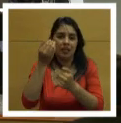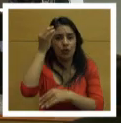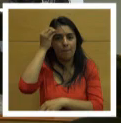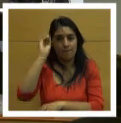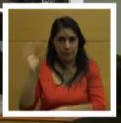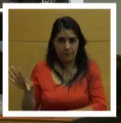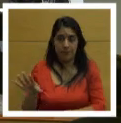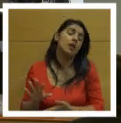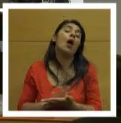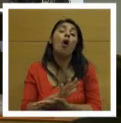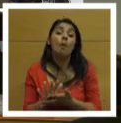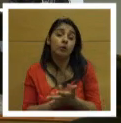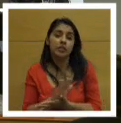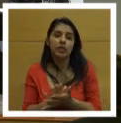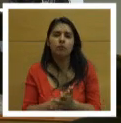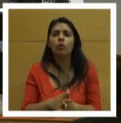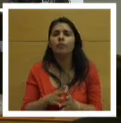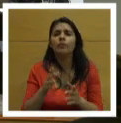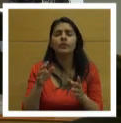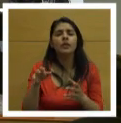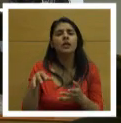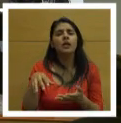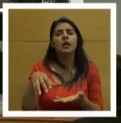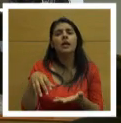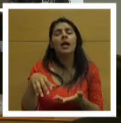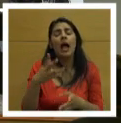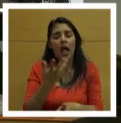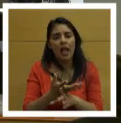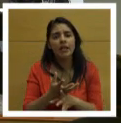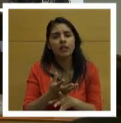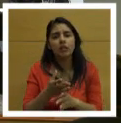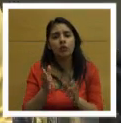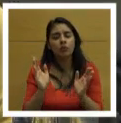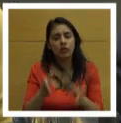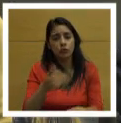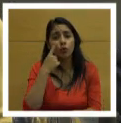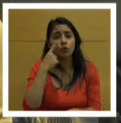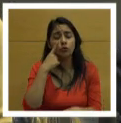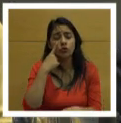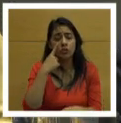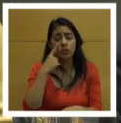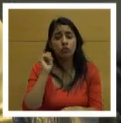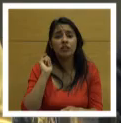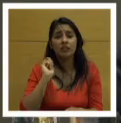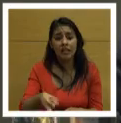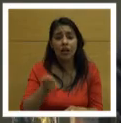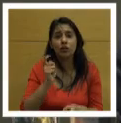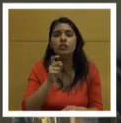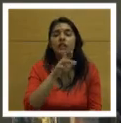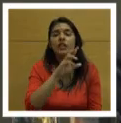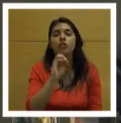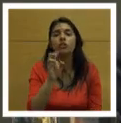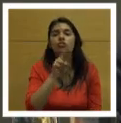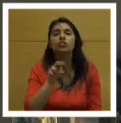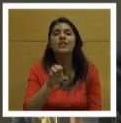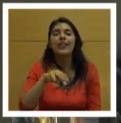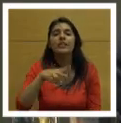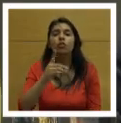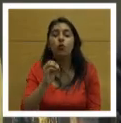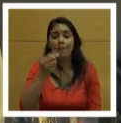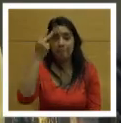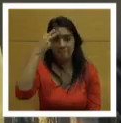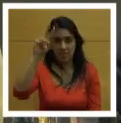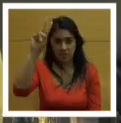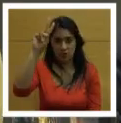Por ejemplo, hay un caso muy conocido del Corte Interamericana de Derechos Humanos, ¿sí? Caso Rosendo Cantú y otra versus